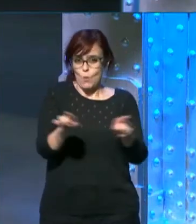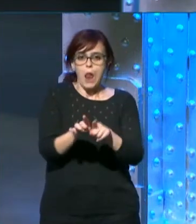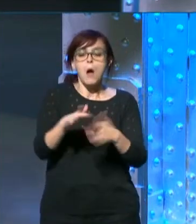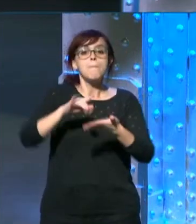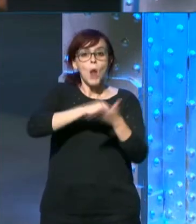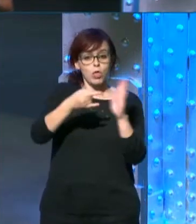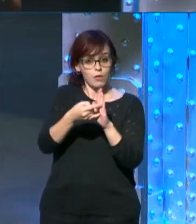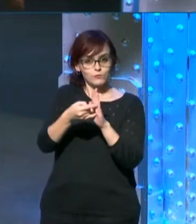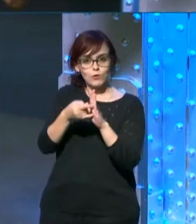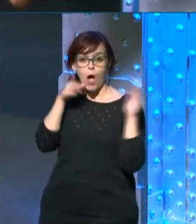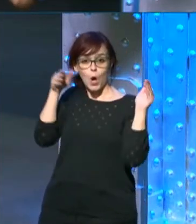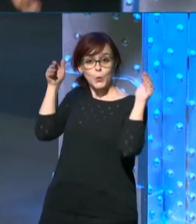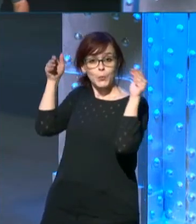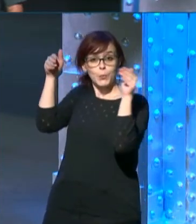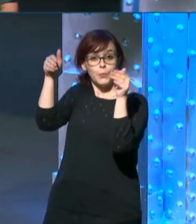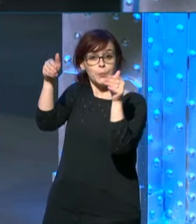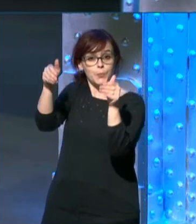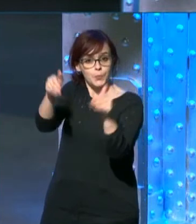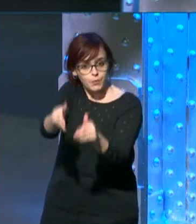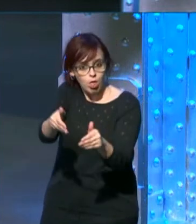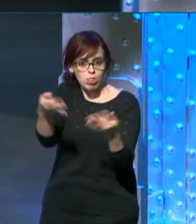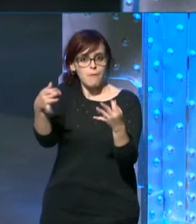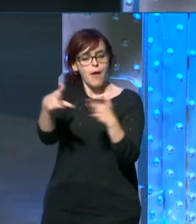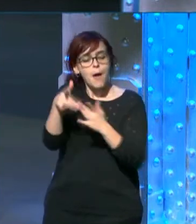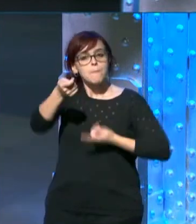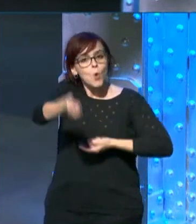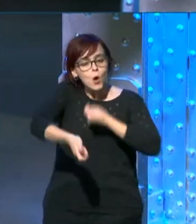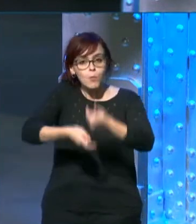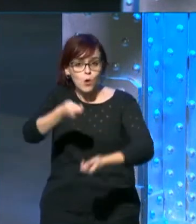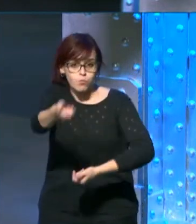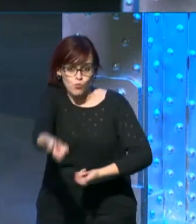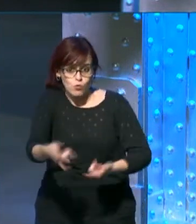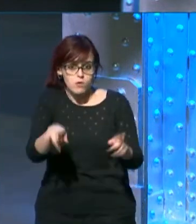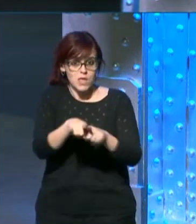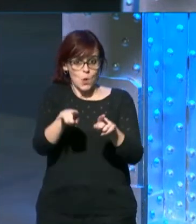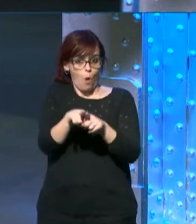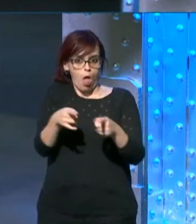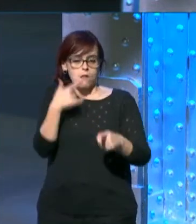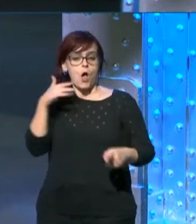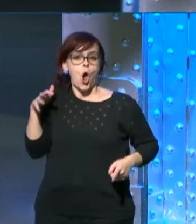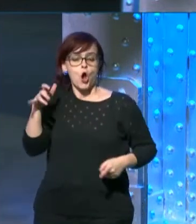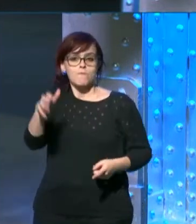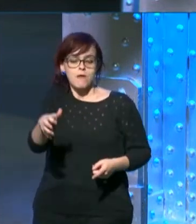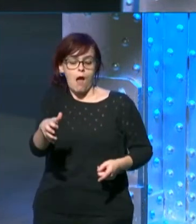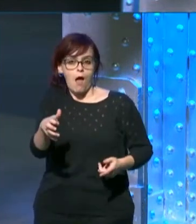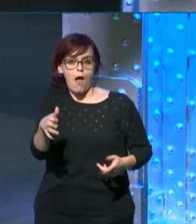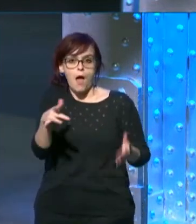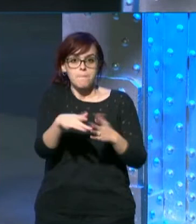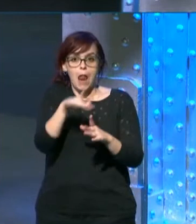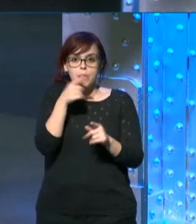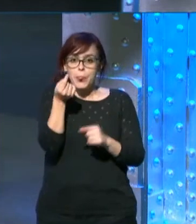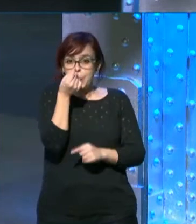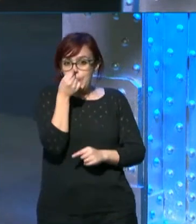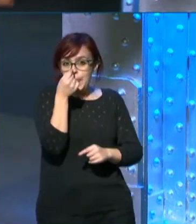decisiones en el día a día de una magnitud extraordinaria, ¿no? Como le pasa a nuestras amigas las hormigas, que cualquier cosa parece que es enorme, ¿no? Que